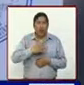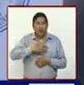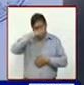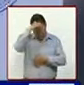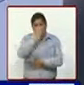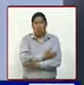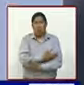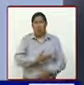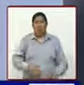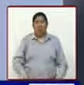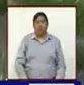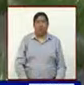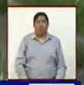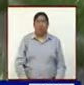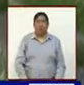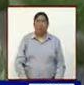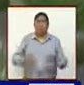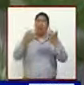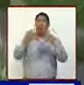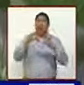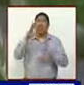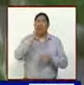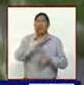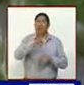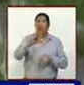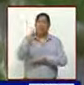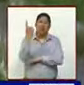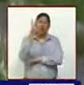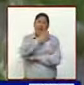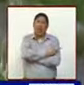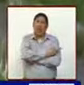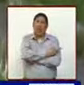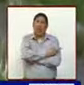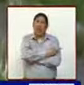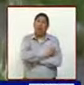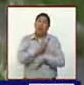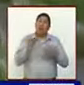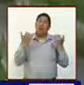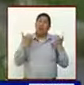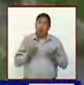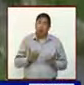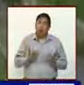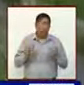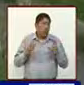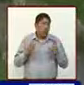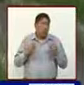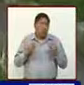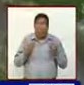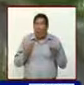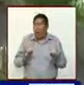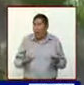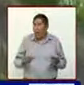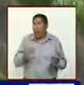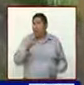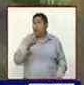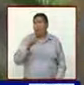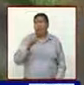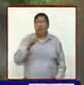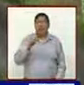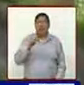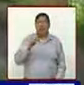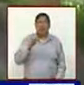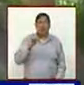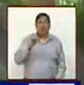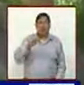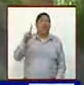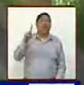Daniel. Han pasado más de 65 días y hasta el día de hoy se desconoce el paradero de Daniel Arturo